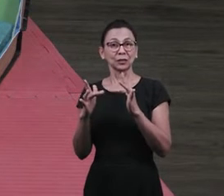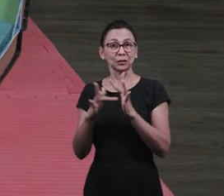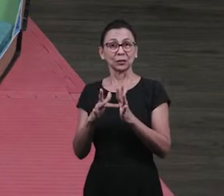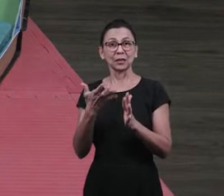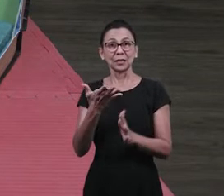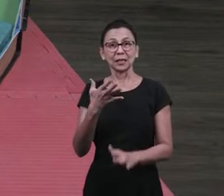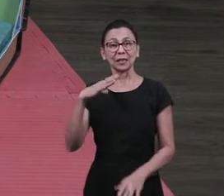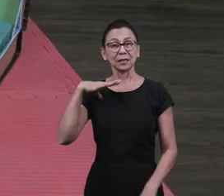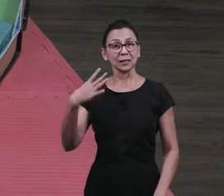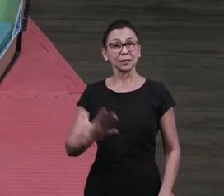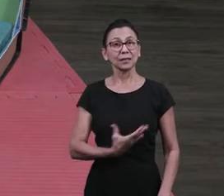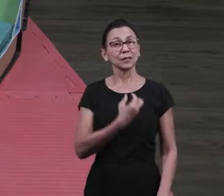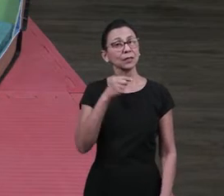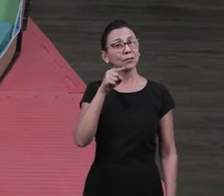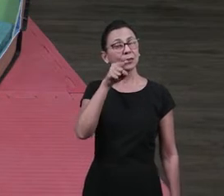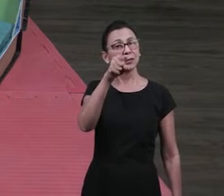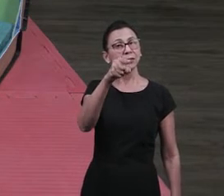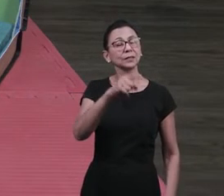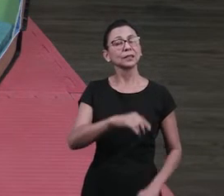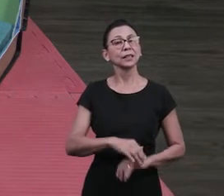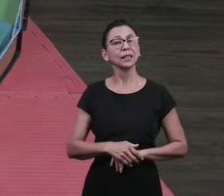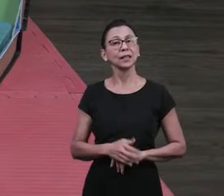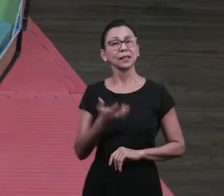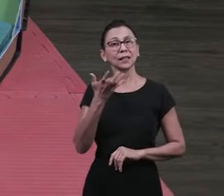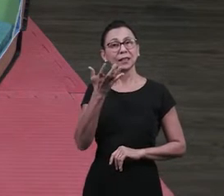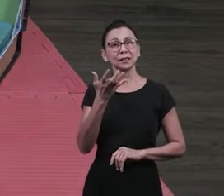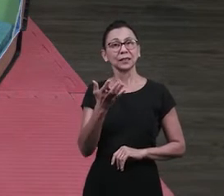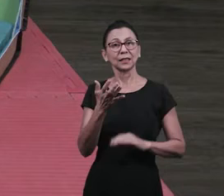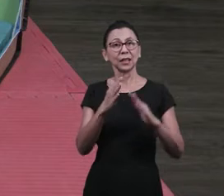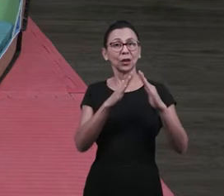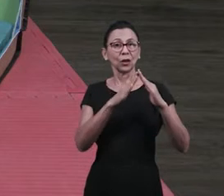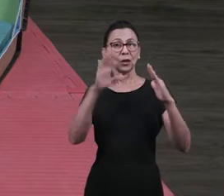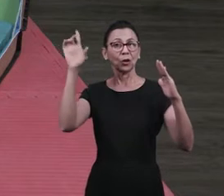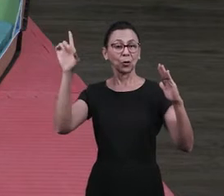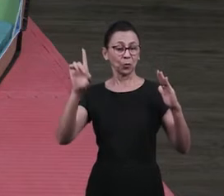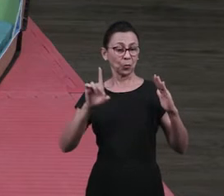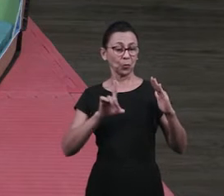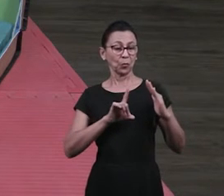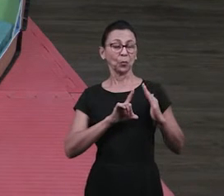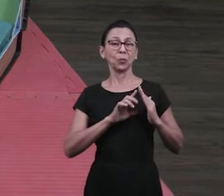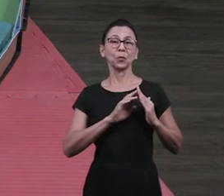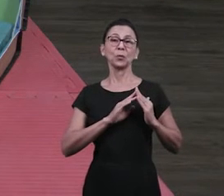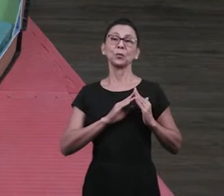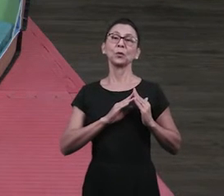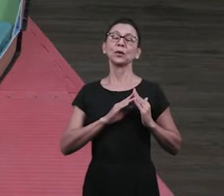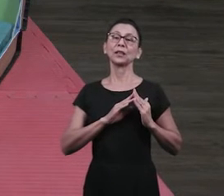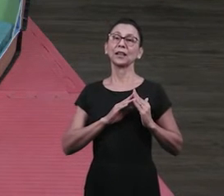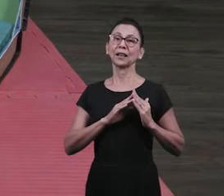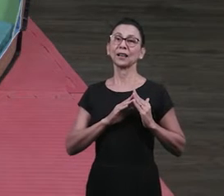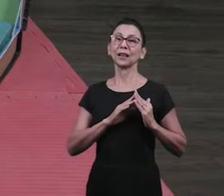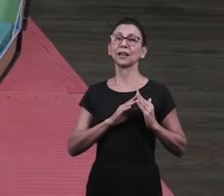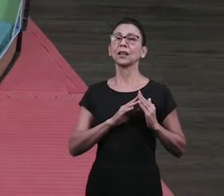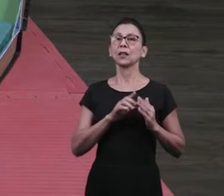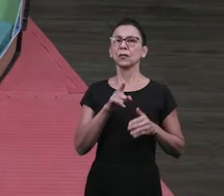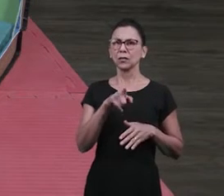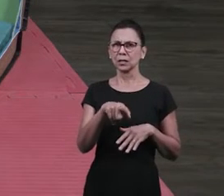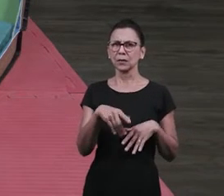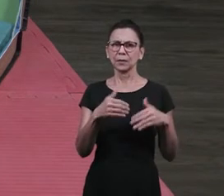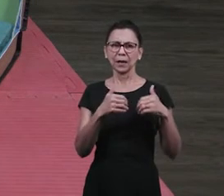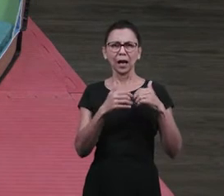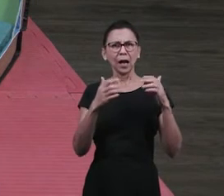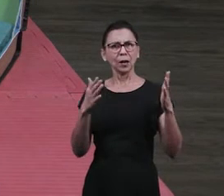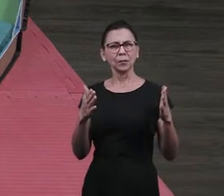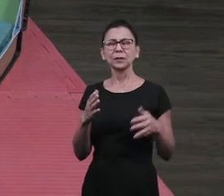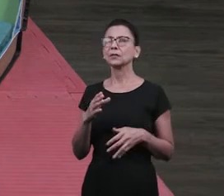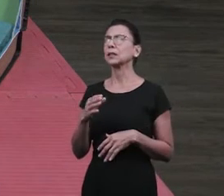Salvador. Jesús quiere vivir en tu corazón. Tú precisas abrir el corazón. Necesitas